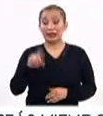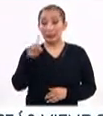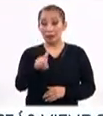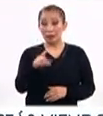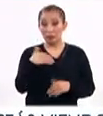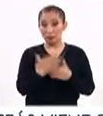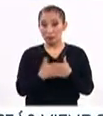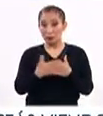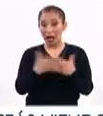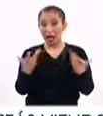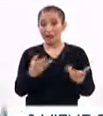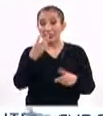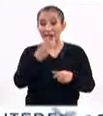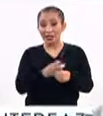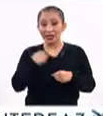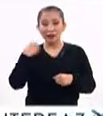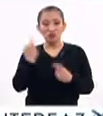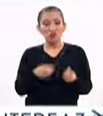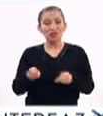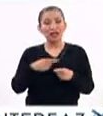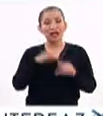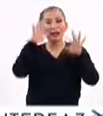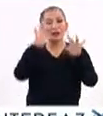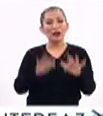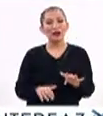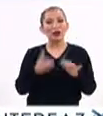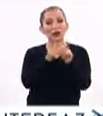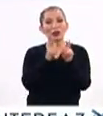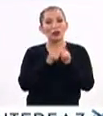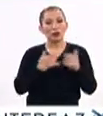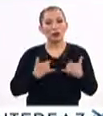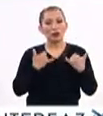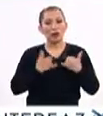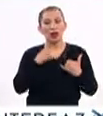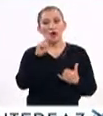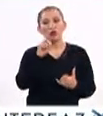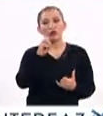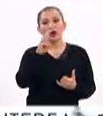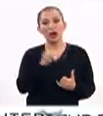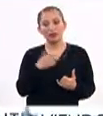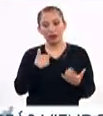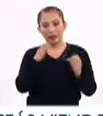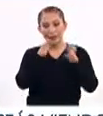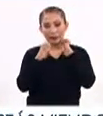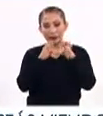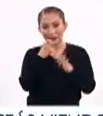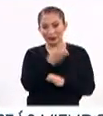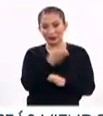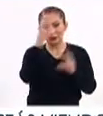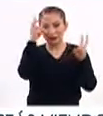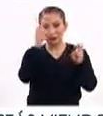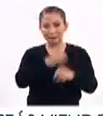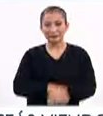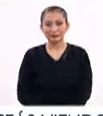domingo se llevará a cabo el tercer concierto de invierno de la Orquesta Juvenil de la UNAM y te tenemos una entrevista al